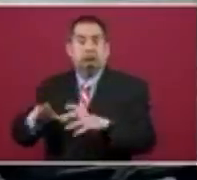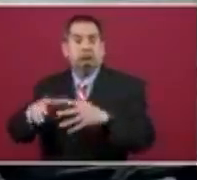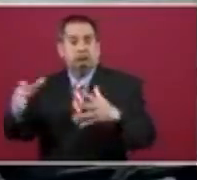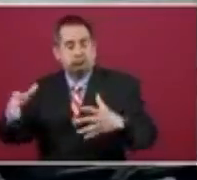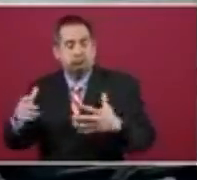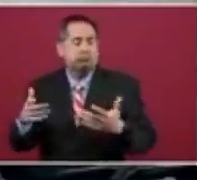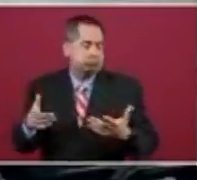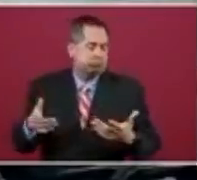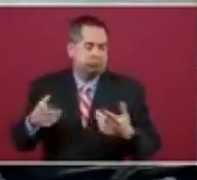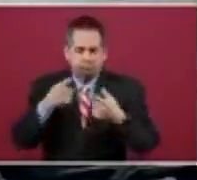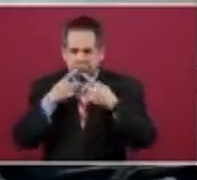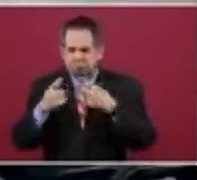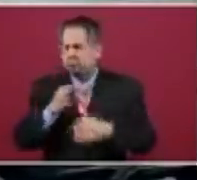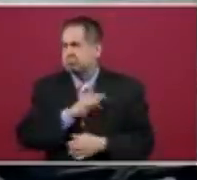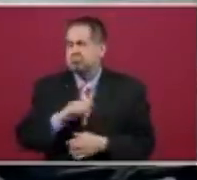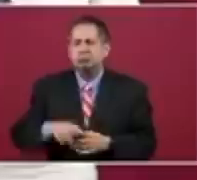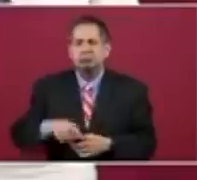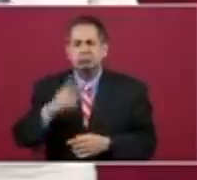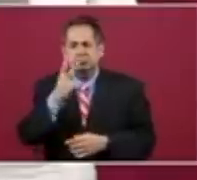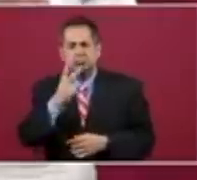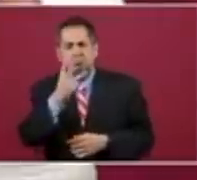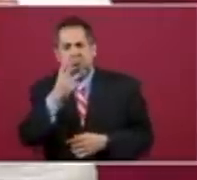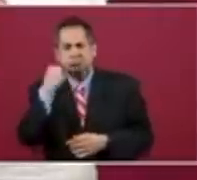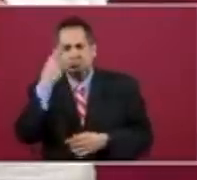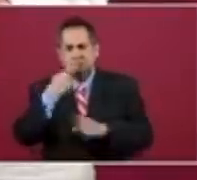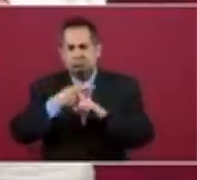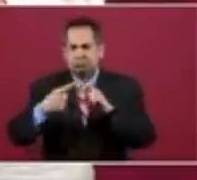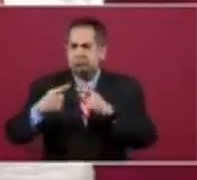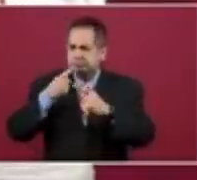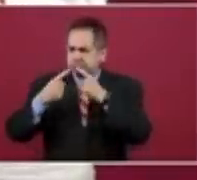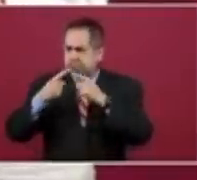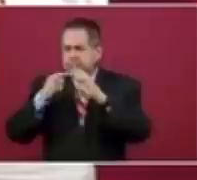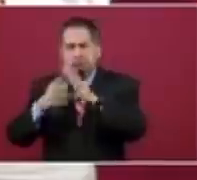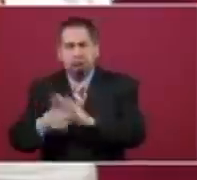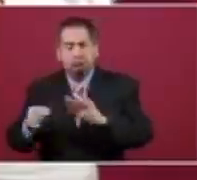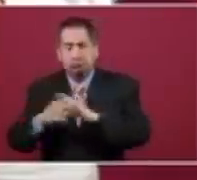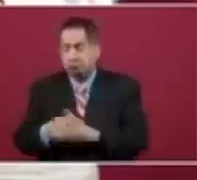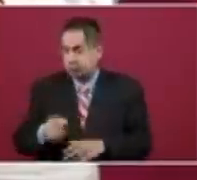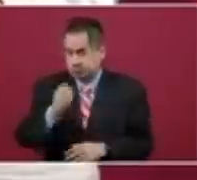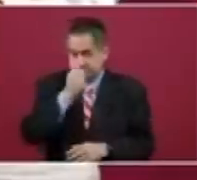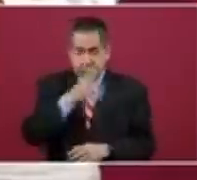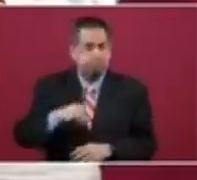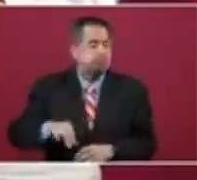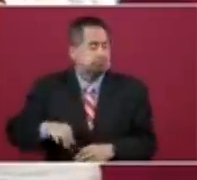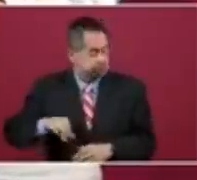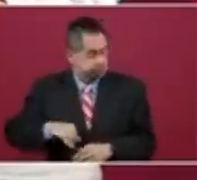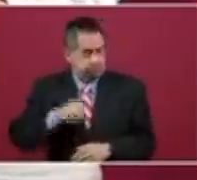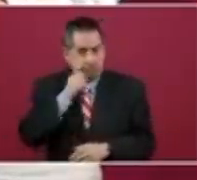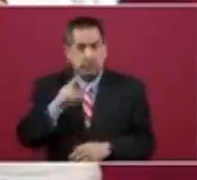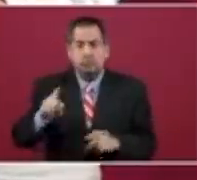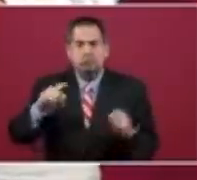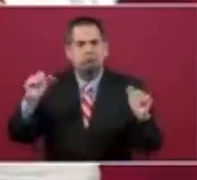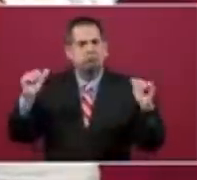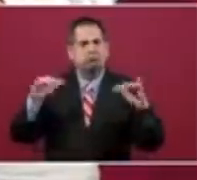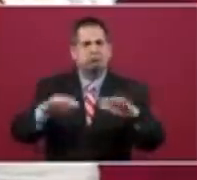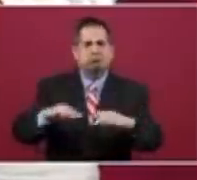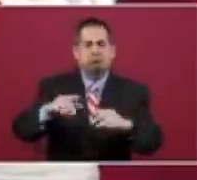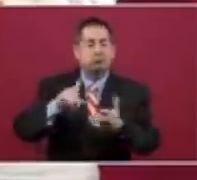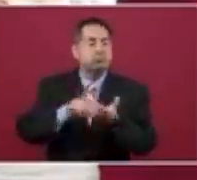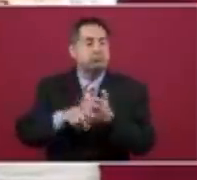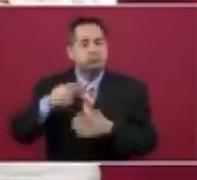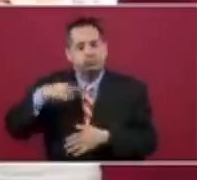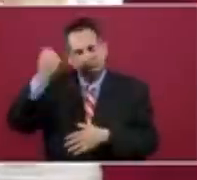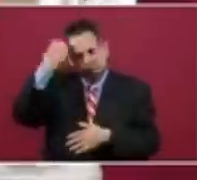duraron entre 2 y 3 horas y media. Fue un ejercicio muy interesante, donde asistieron